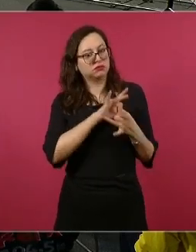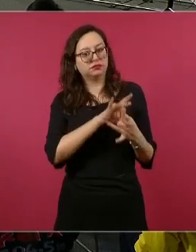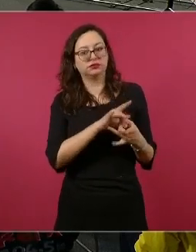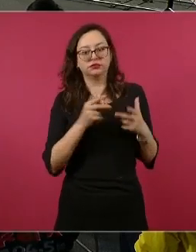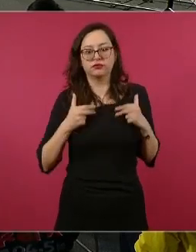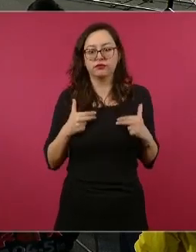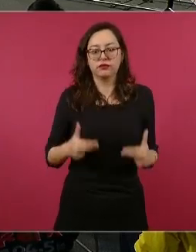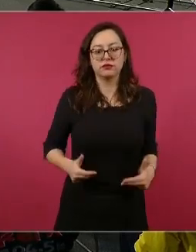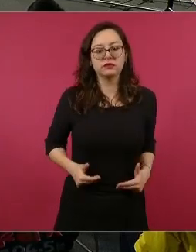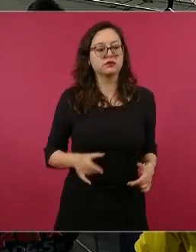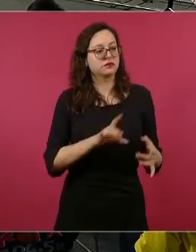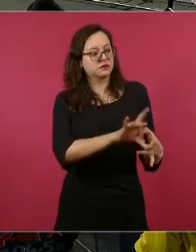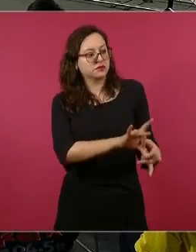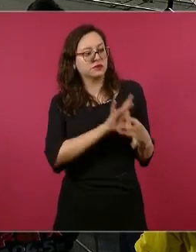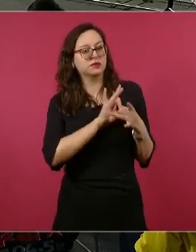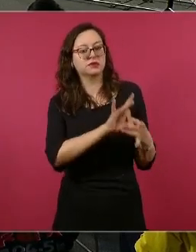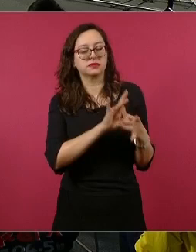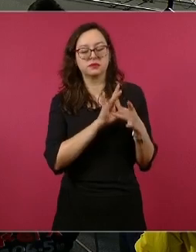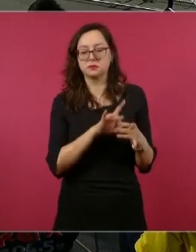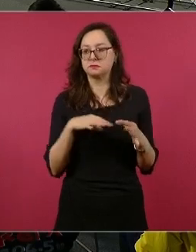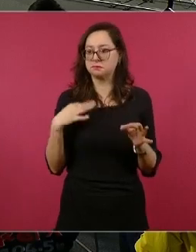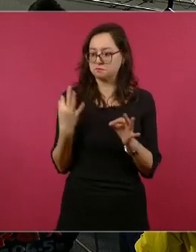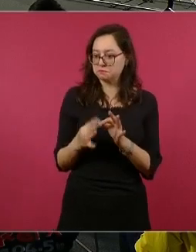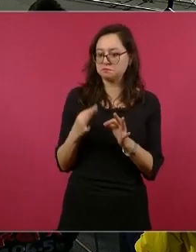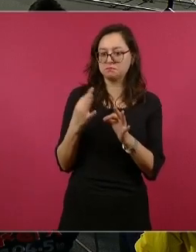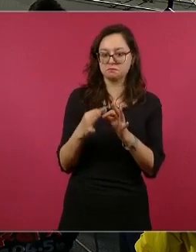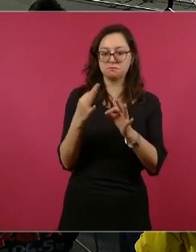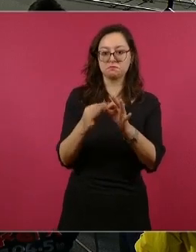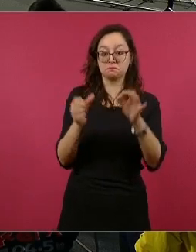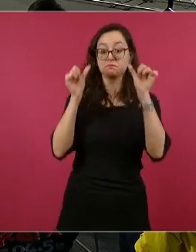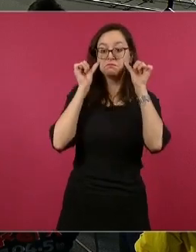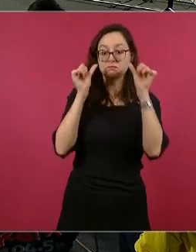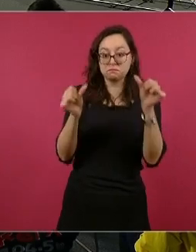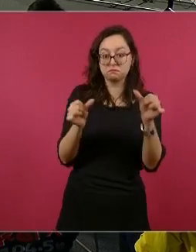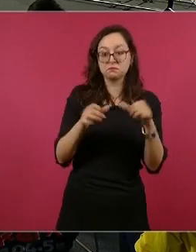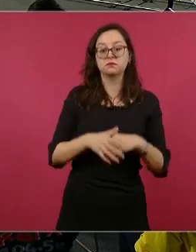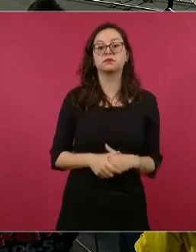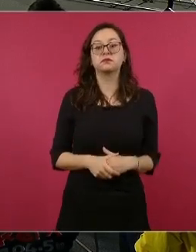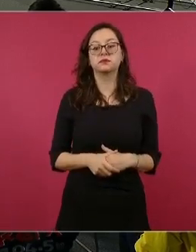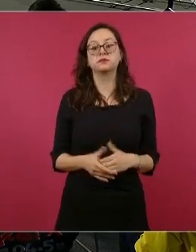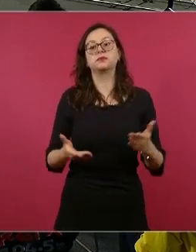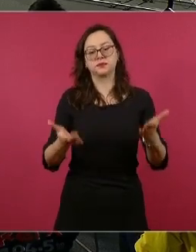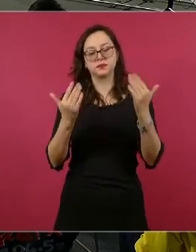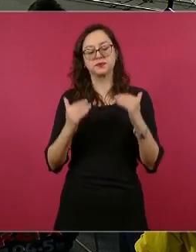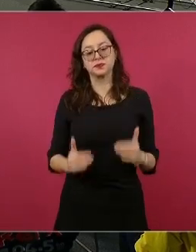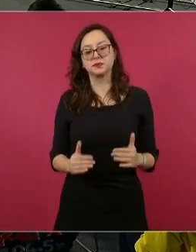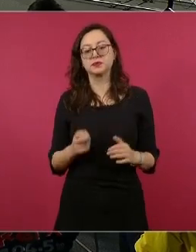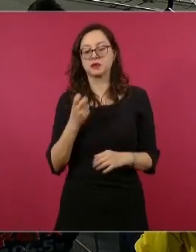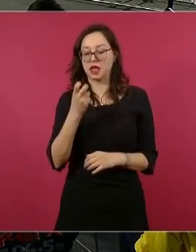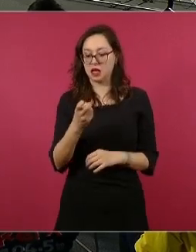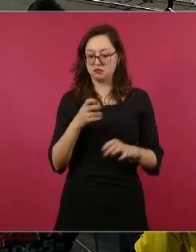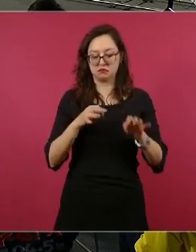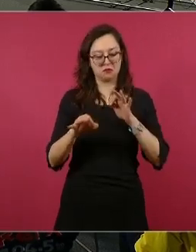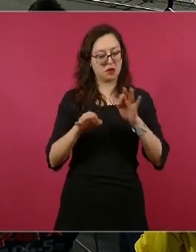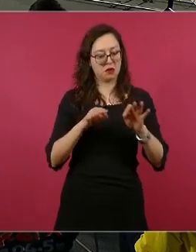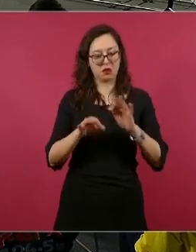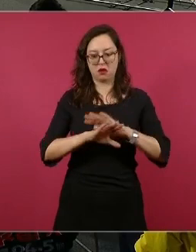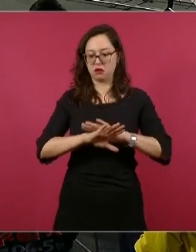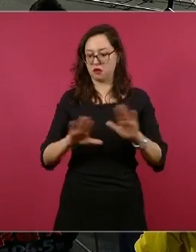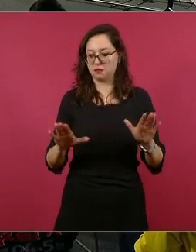le diera seguimiento a todas las cosas. Bien, ya concluyo con este trabajo